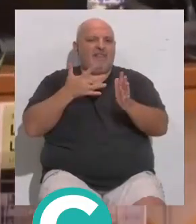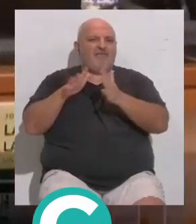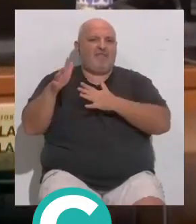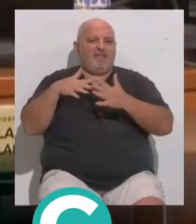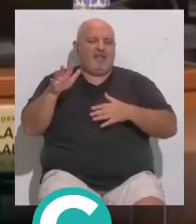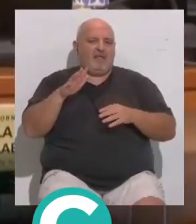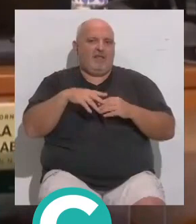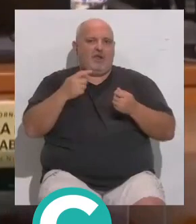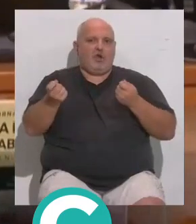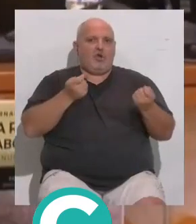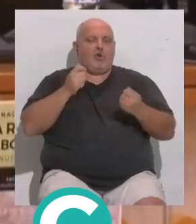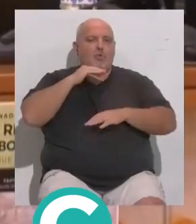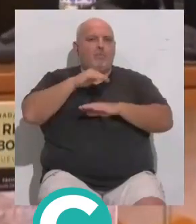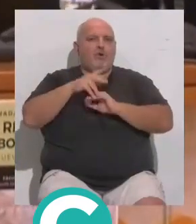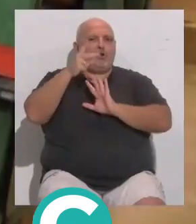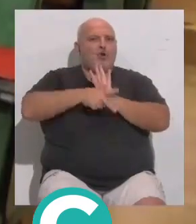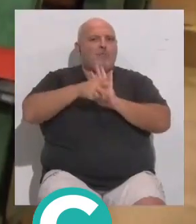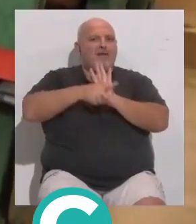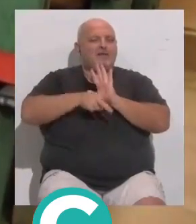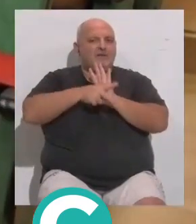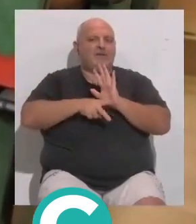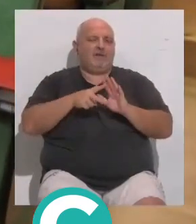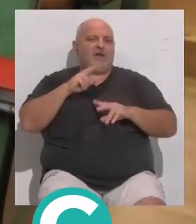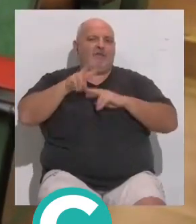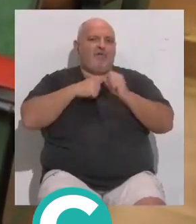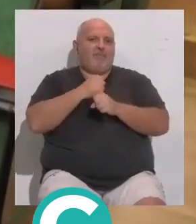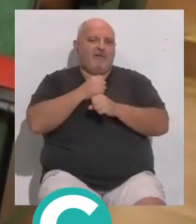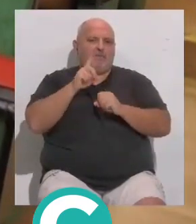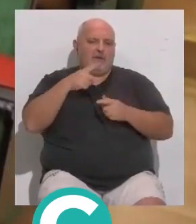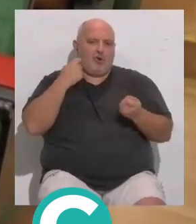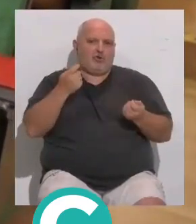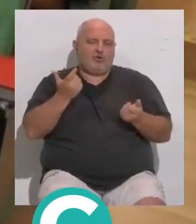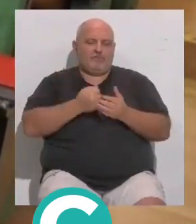y vigilar que se cumplan las normas impuestas por la reforma laboral.